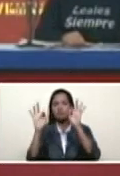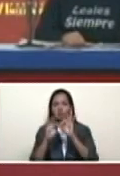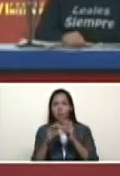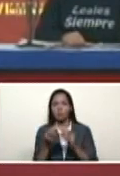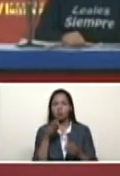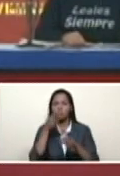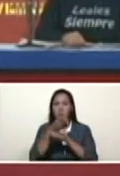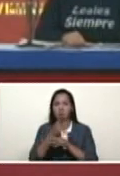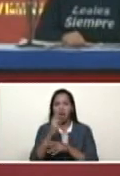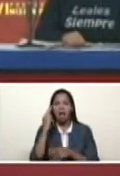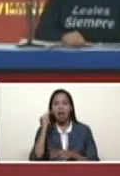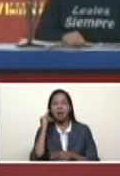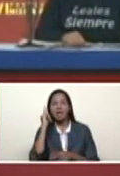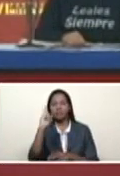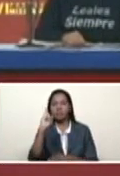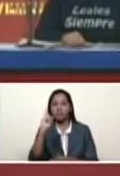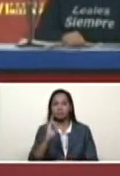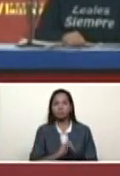Haití,